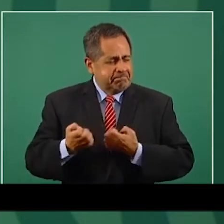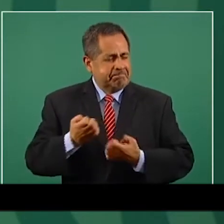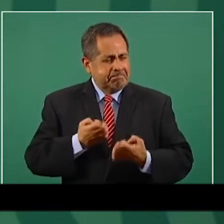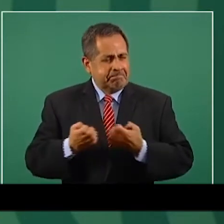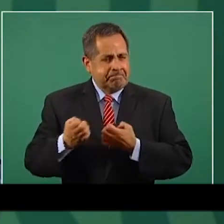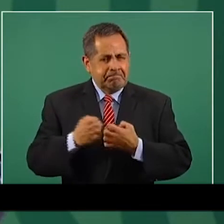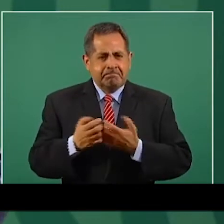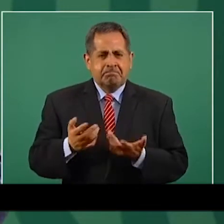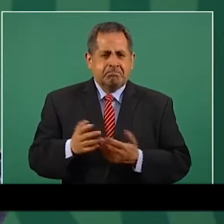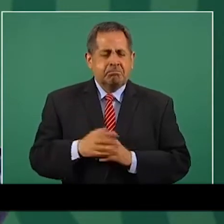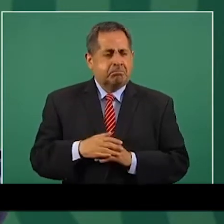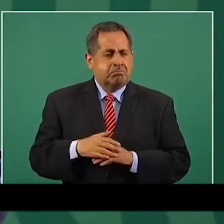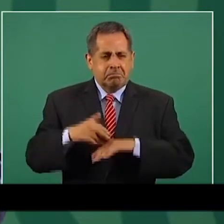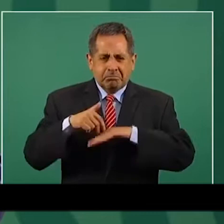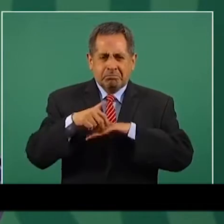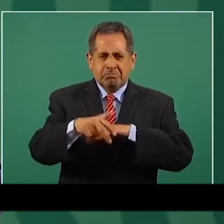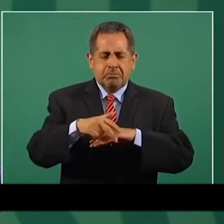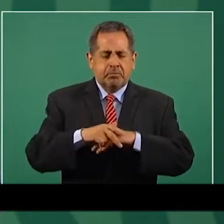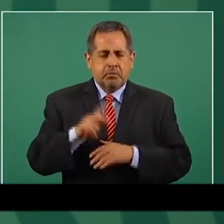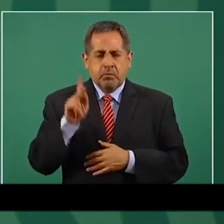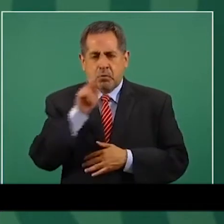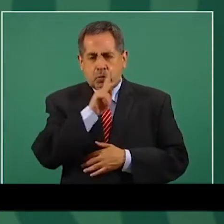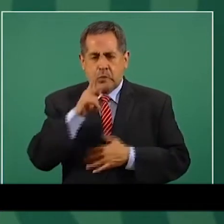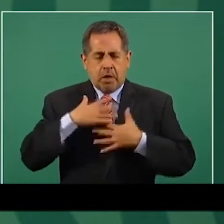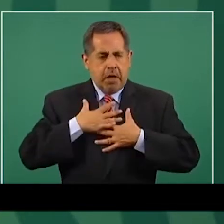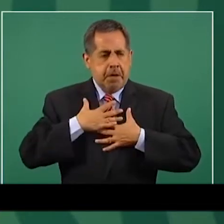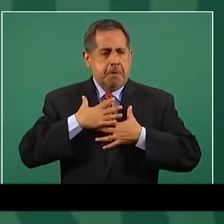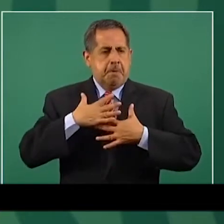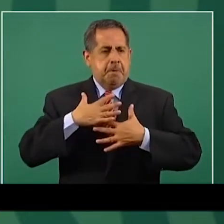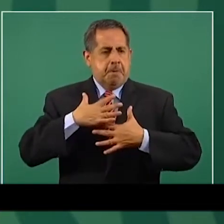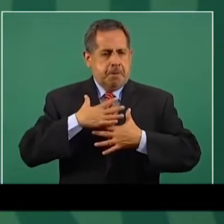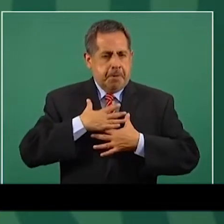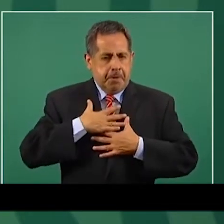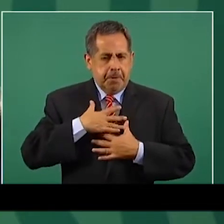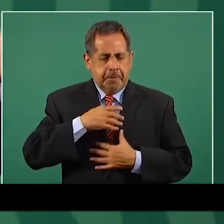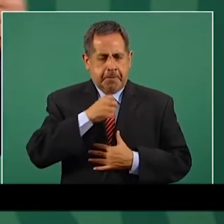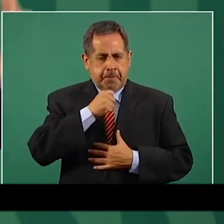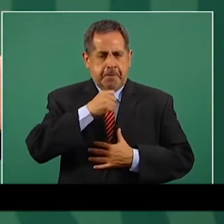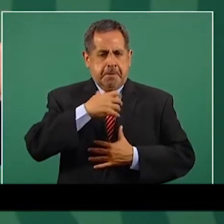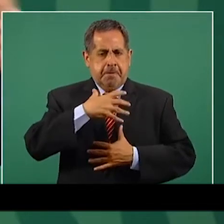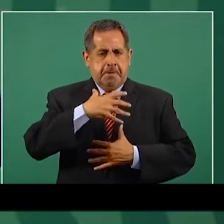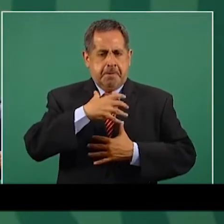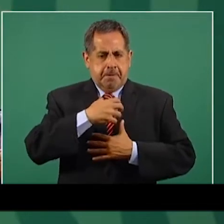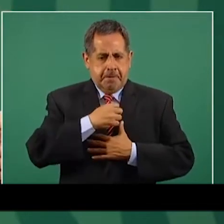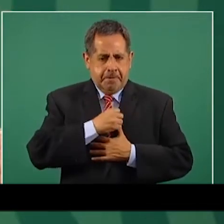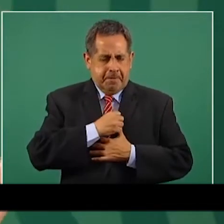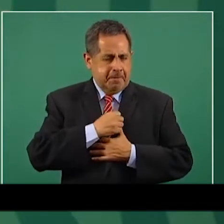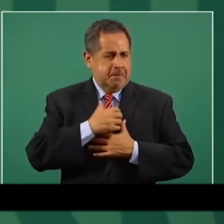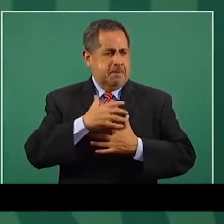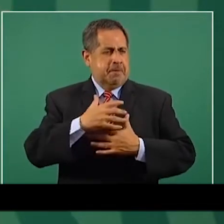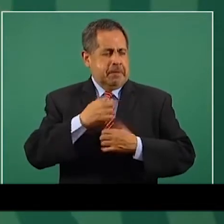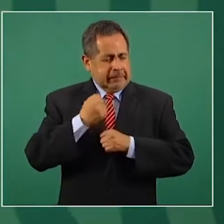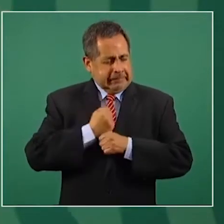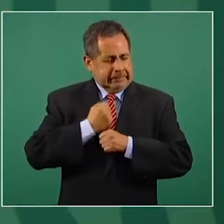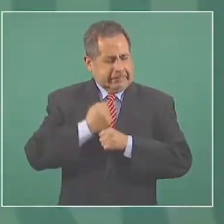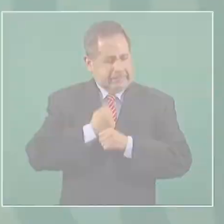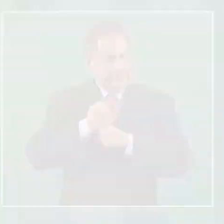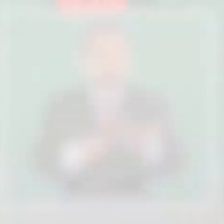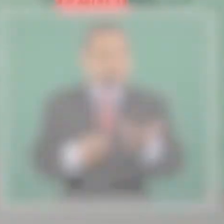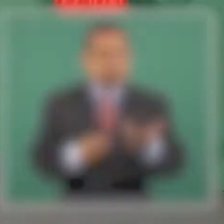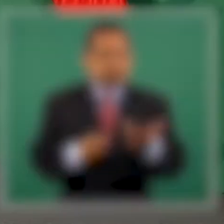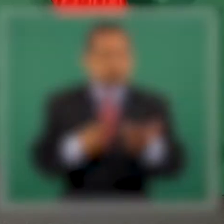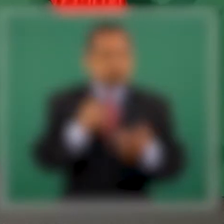hacer ejercicios de respiración y afortunadamente salí adelante